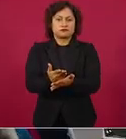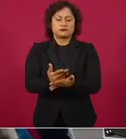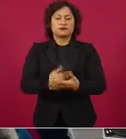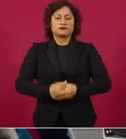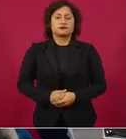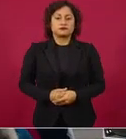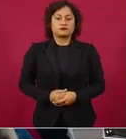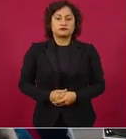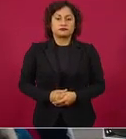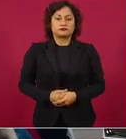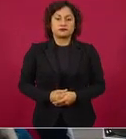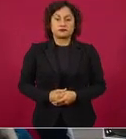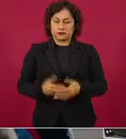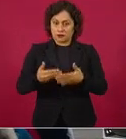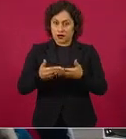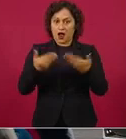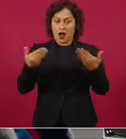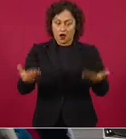Ahora tenemos que